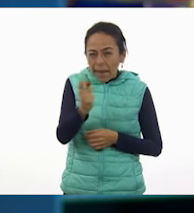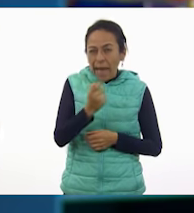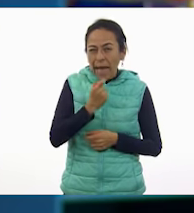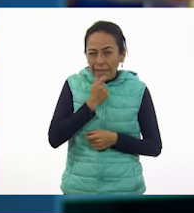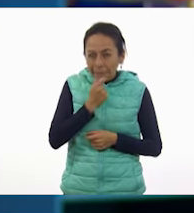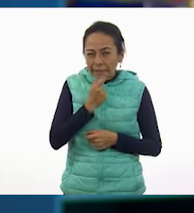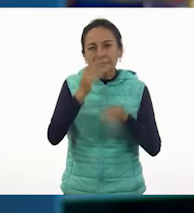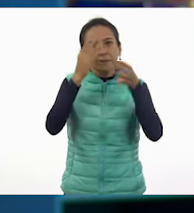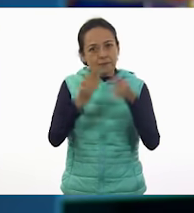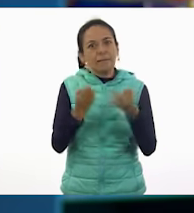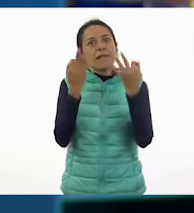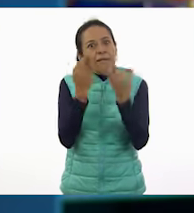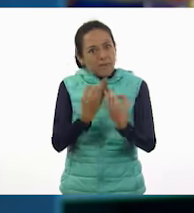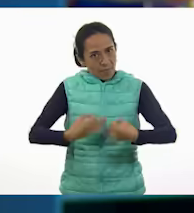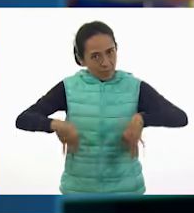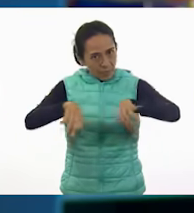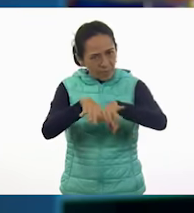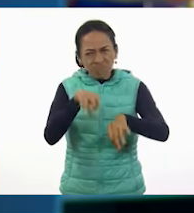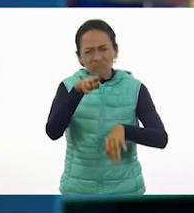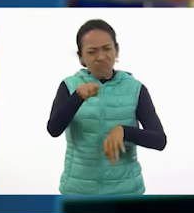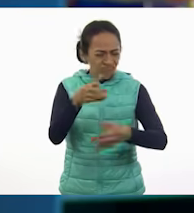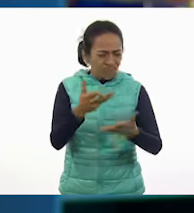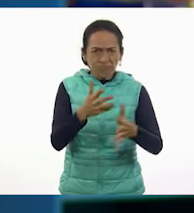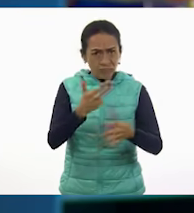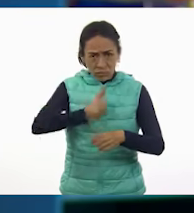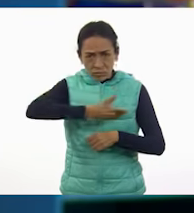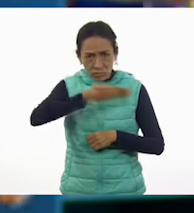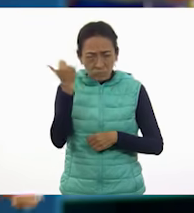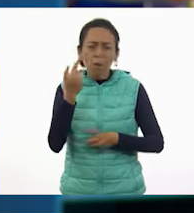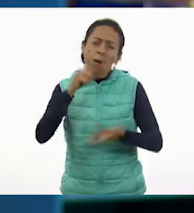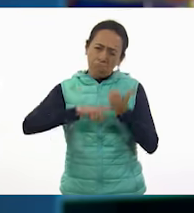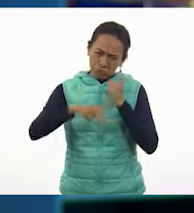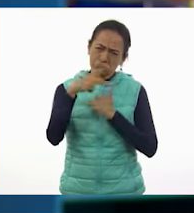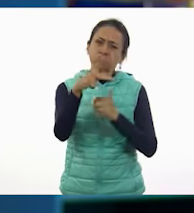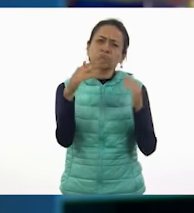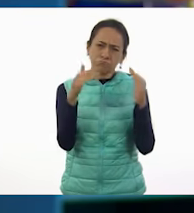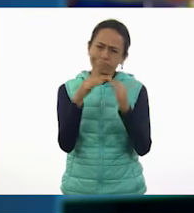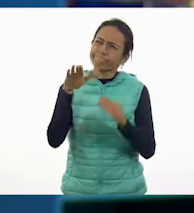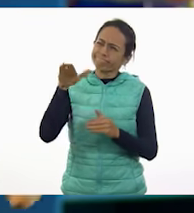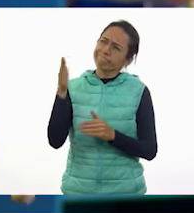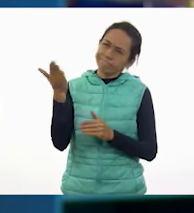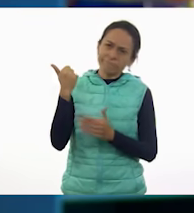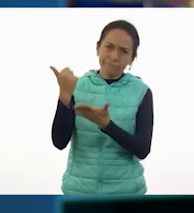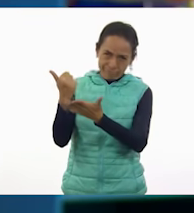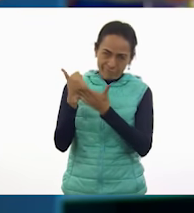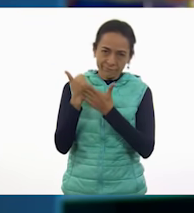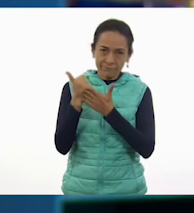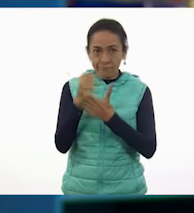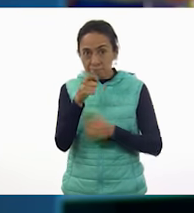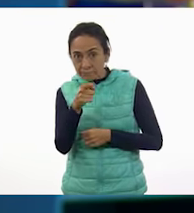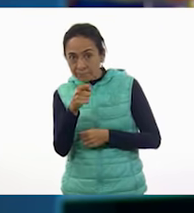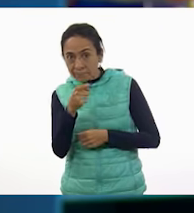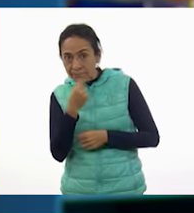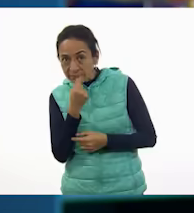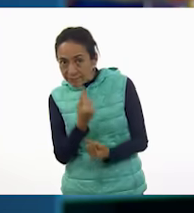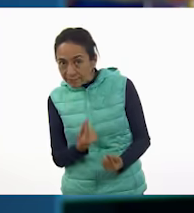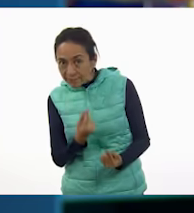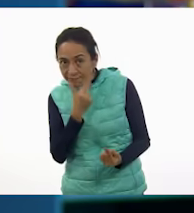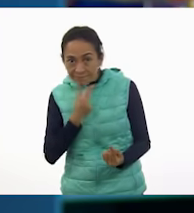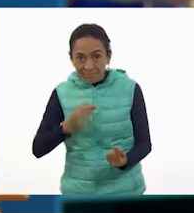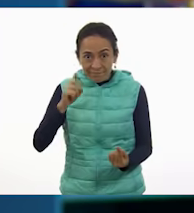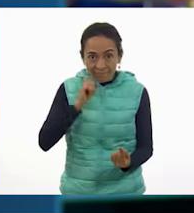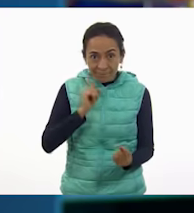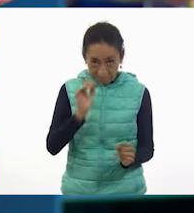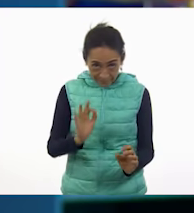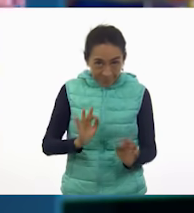Si no sabes cómo hacerlo, pida ayuda en casa. ¿Lista? ¿Listo?